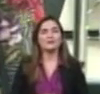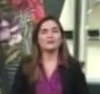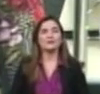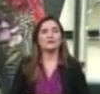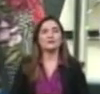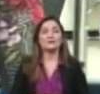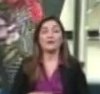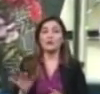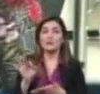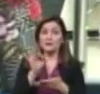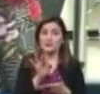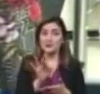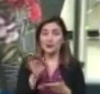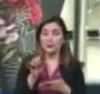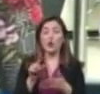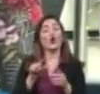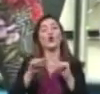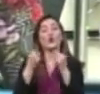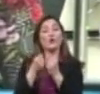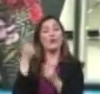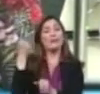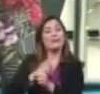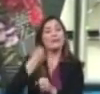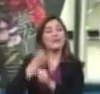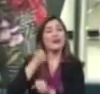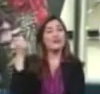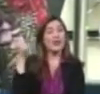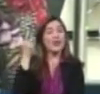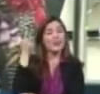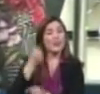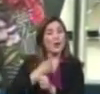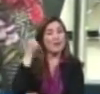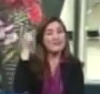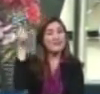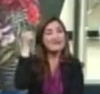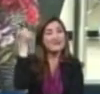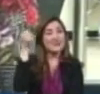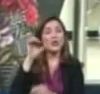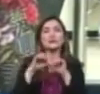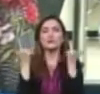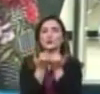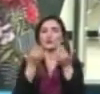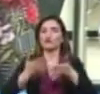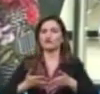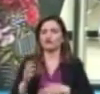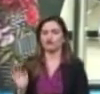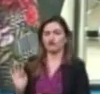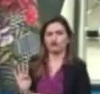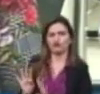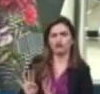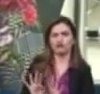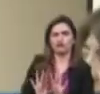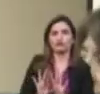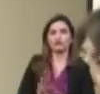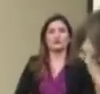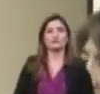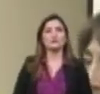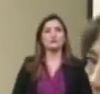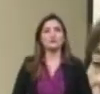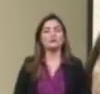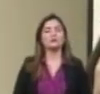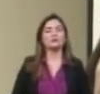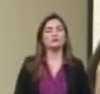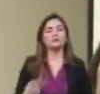únicos, también representantes del Frente Unitario de Trabajadores y un asambleísta llegaron hasta el Pleno del Consejo de Participación Ciudadano Transitorio. Creemos